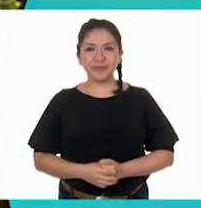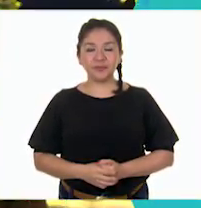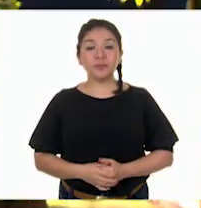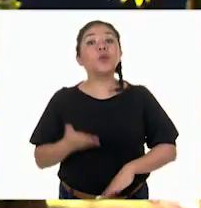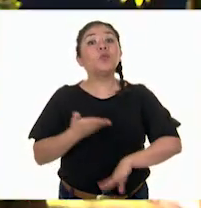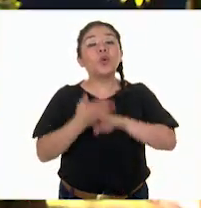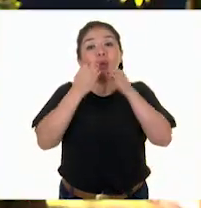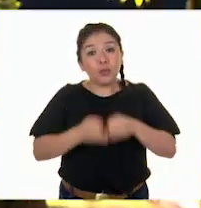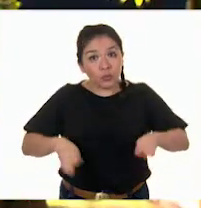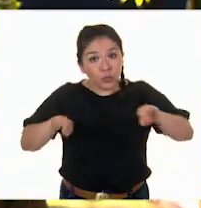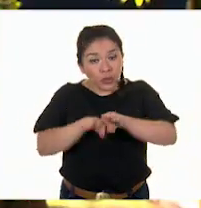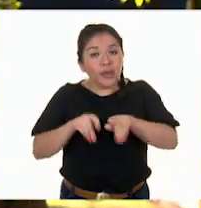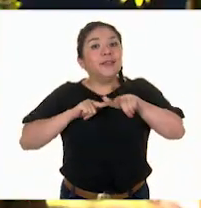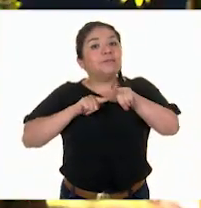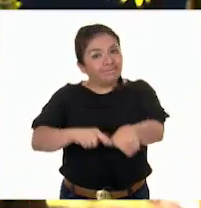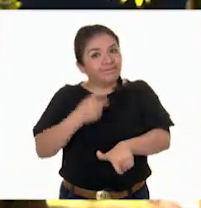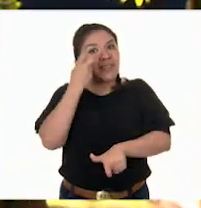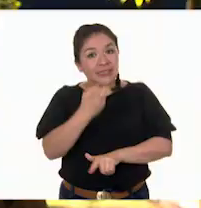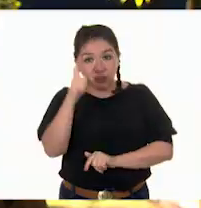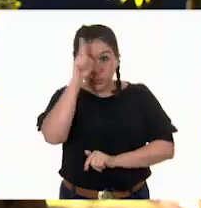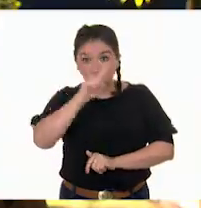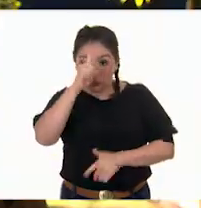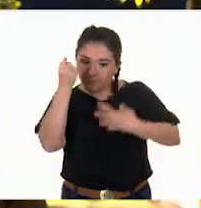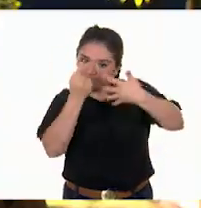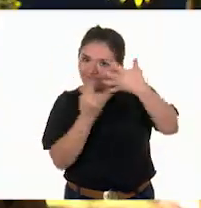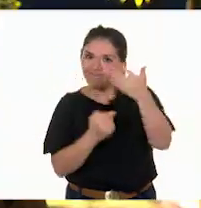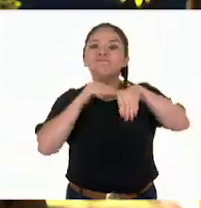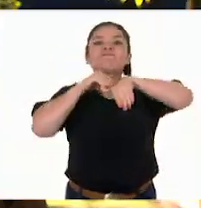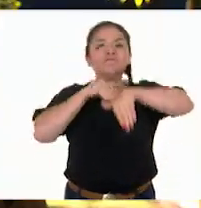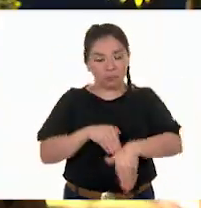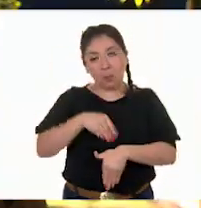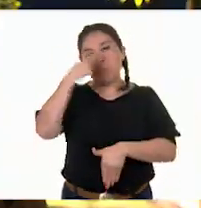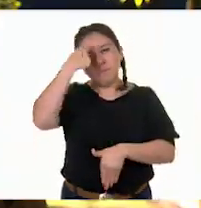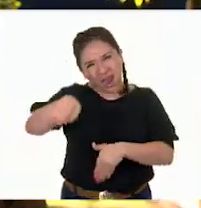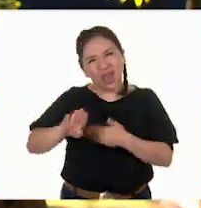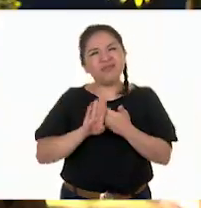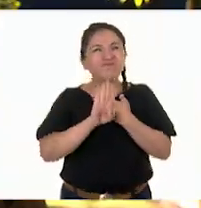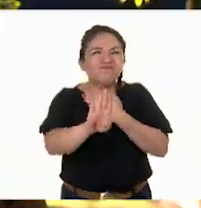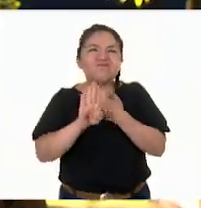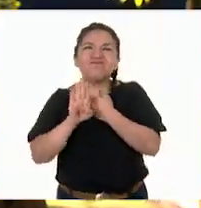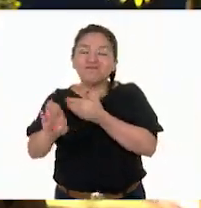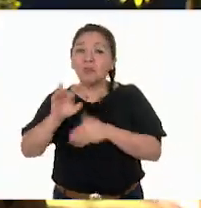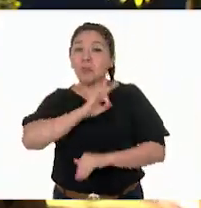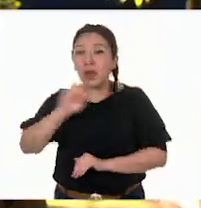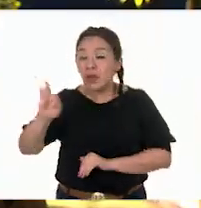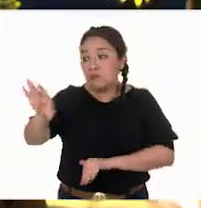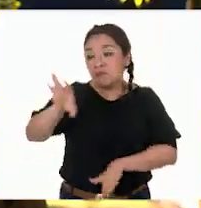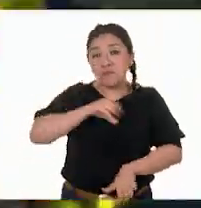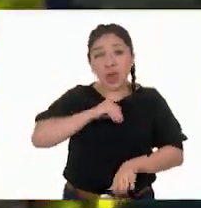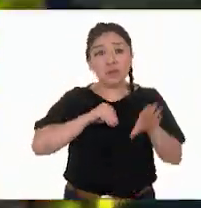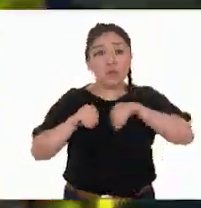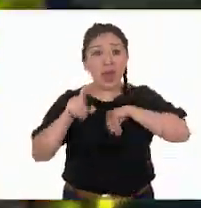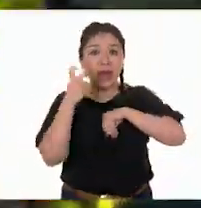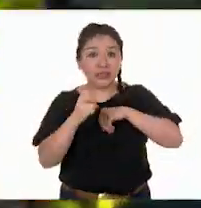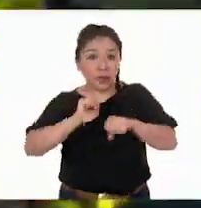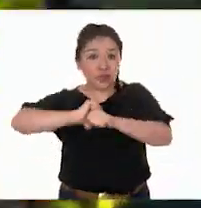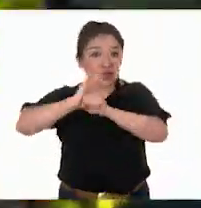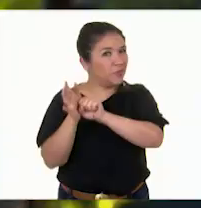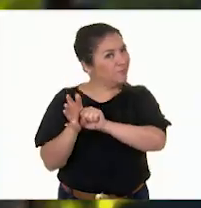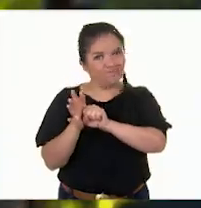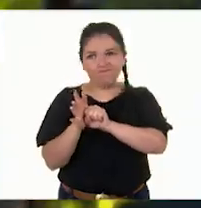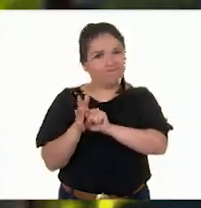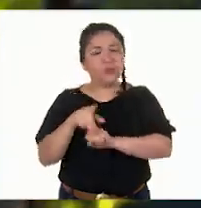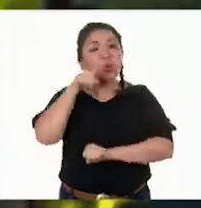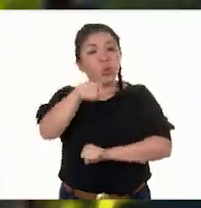Es muy importante continuar con las recomendaciones para evitar contagios de COVID. Trata de